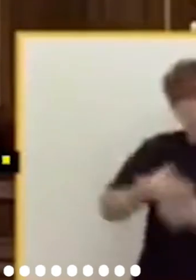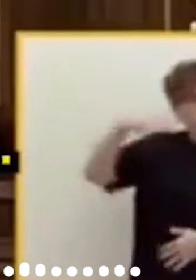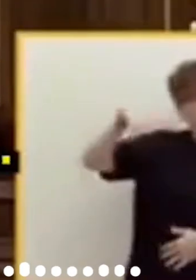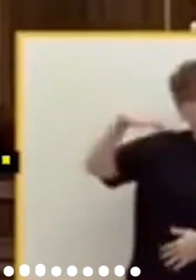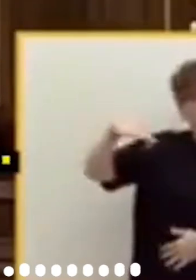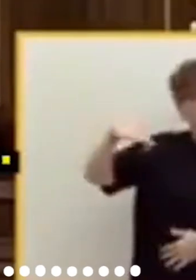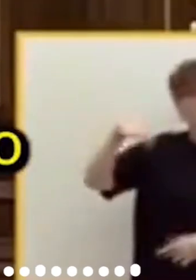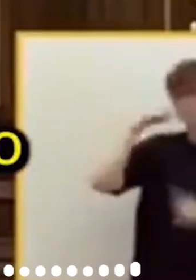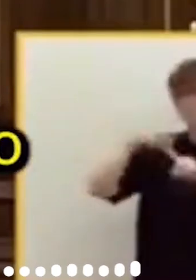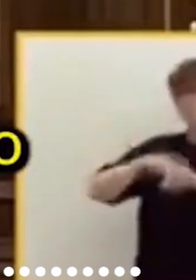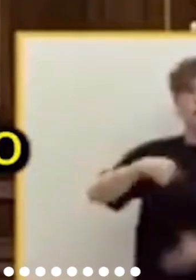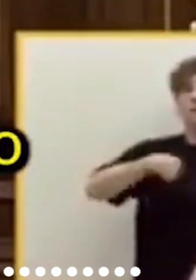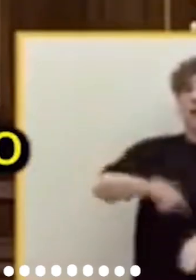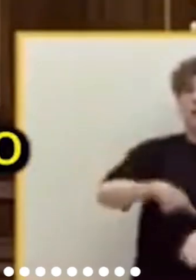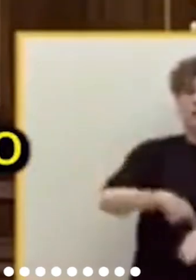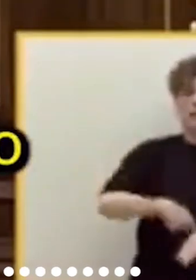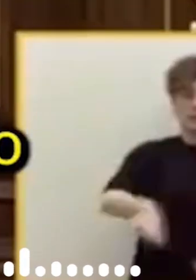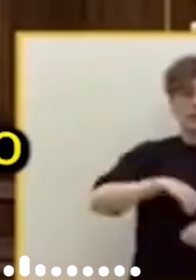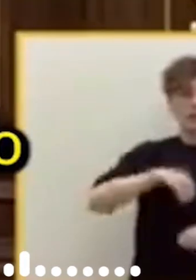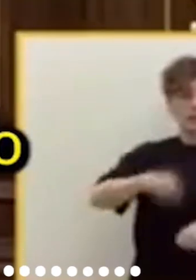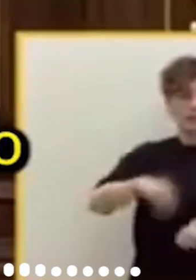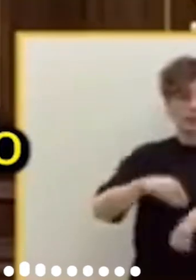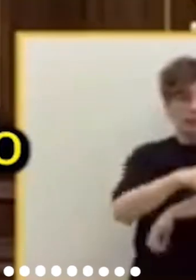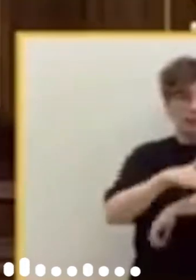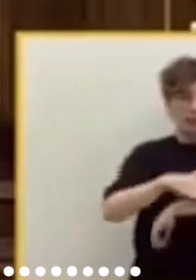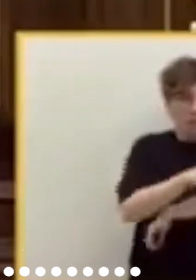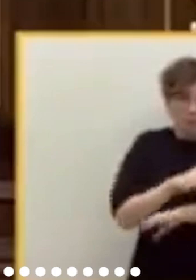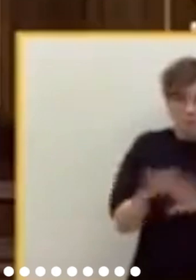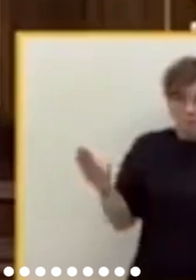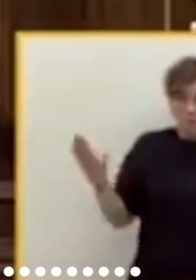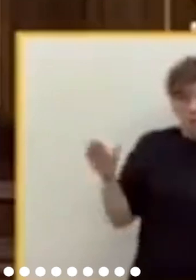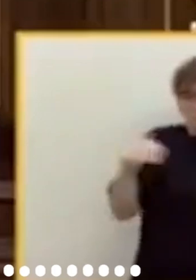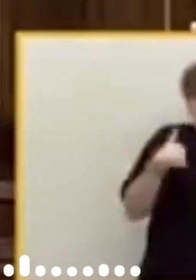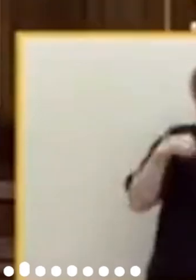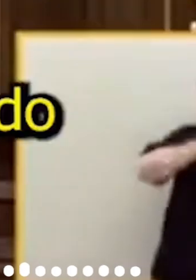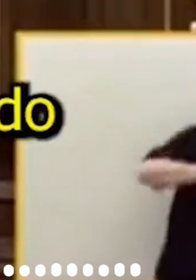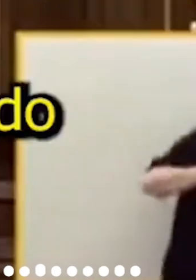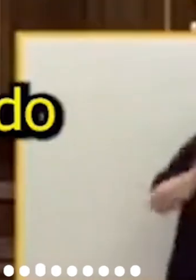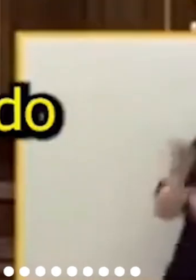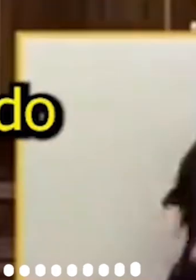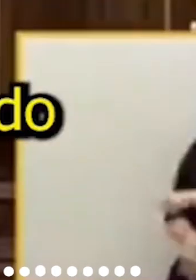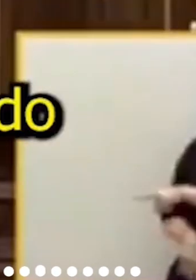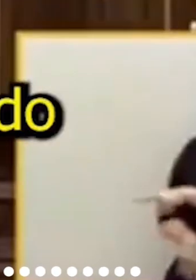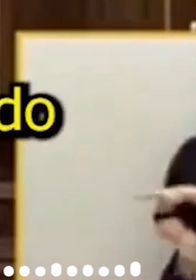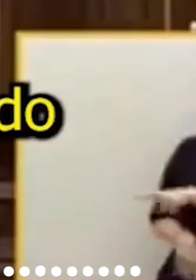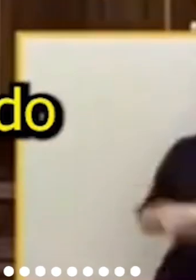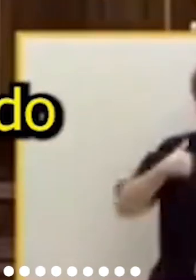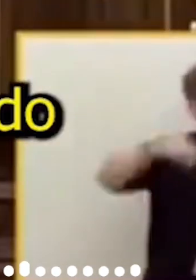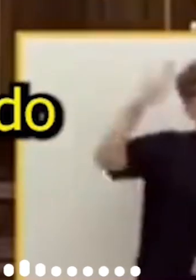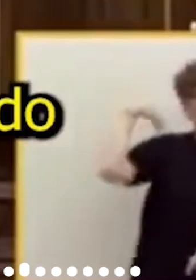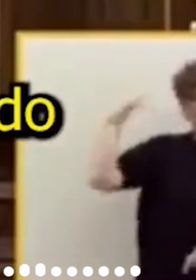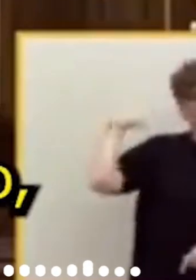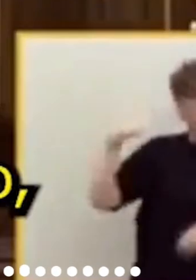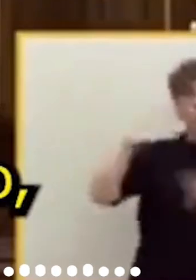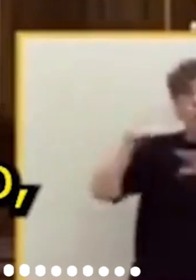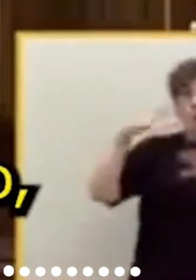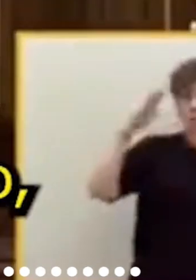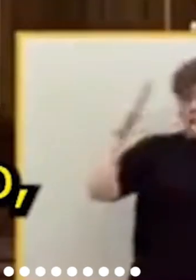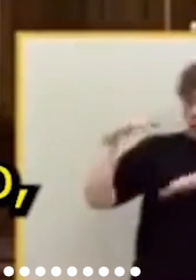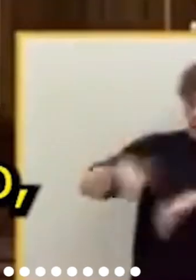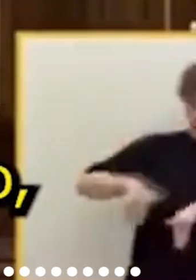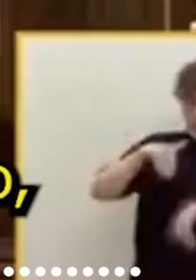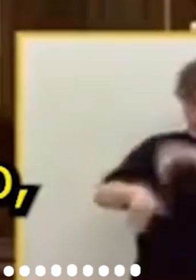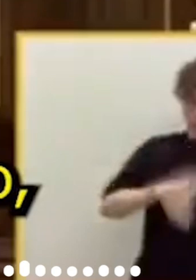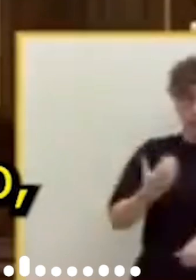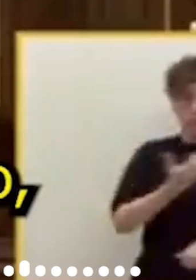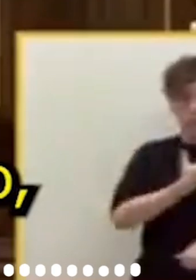están arrastrando con ellos al pueblo catalán y en parte también al pueblo español, que está pues relegando los problemas reales del